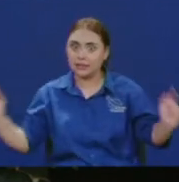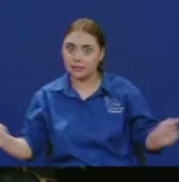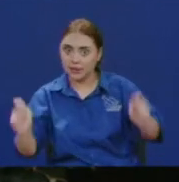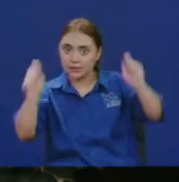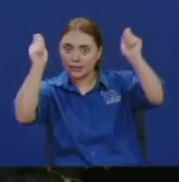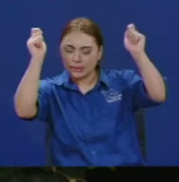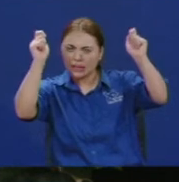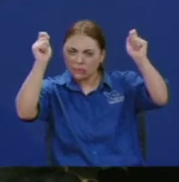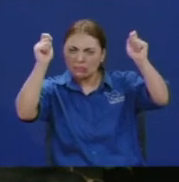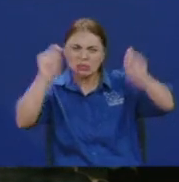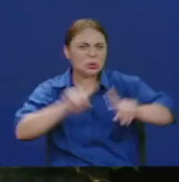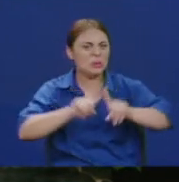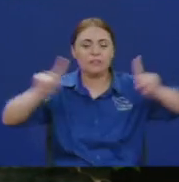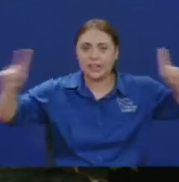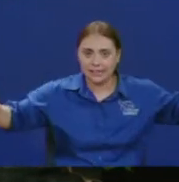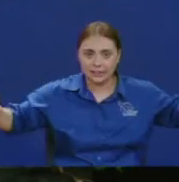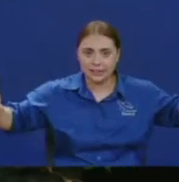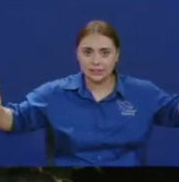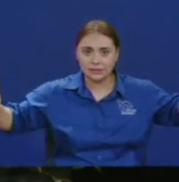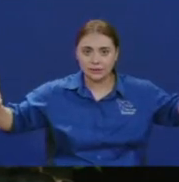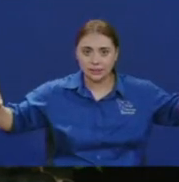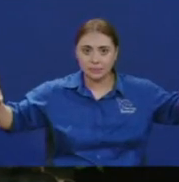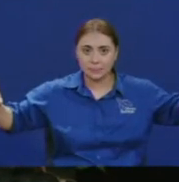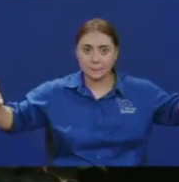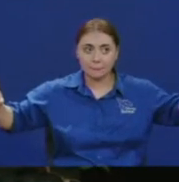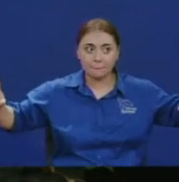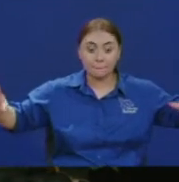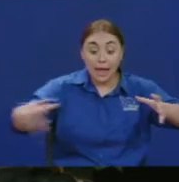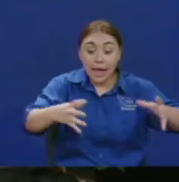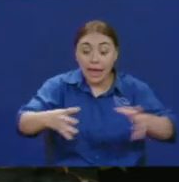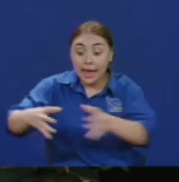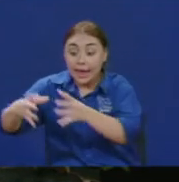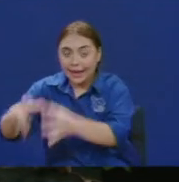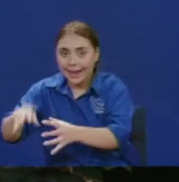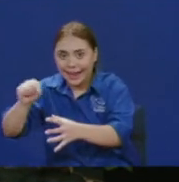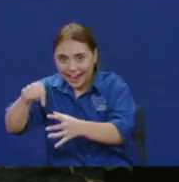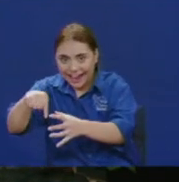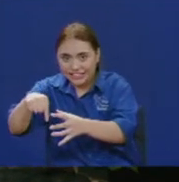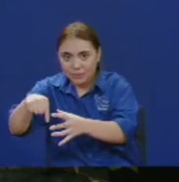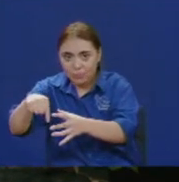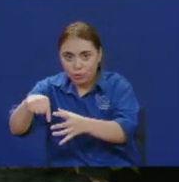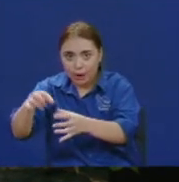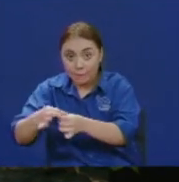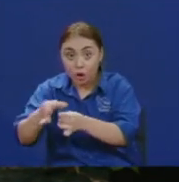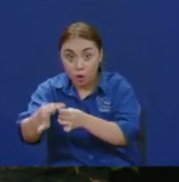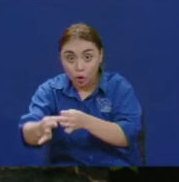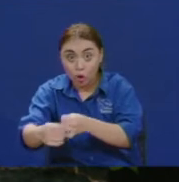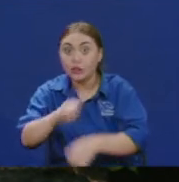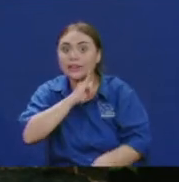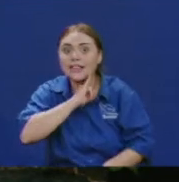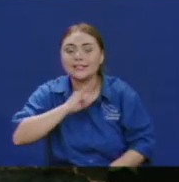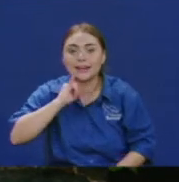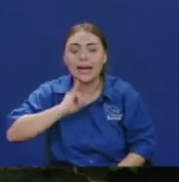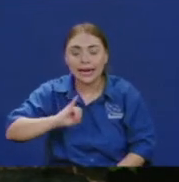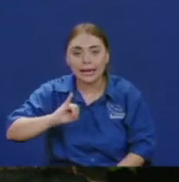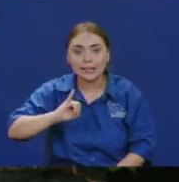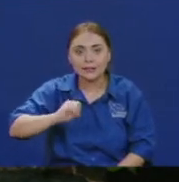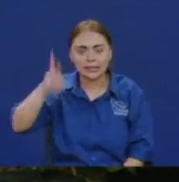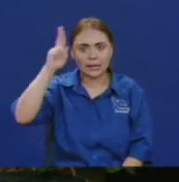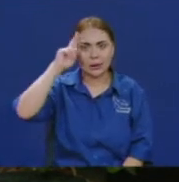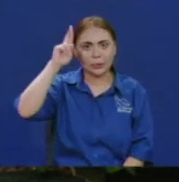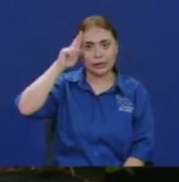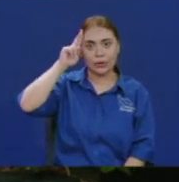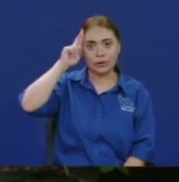les dio su calendario cuando los sacó de Egipto. Les dijo, este mes es el primero para